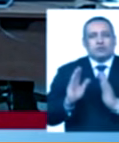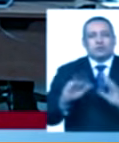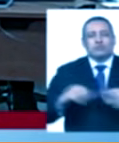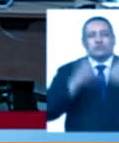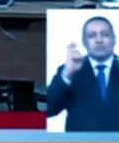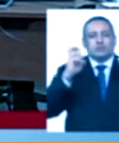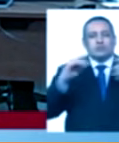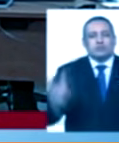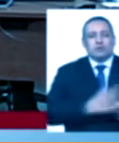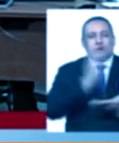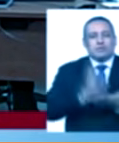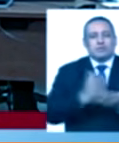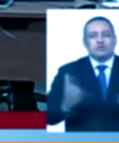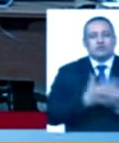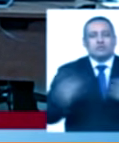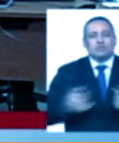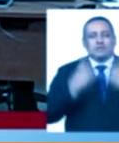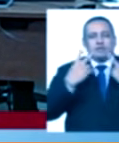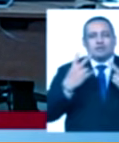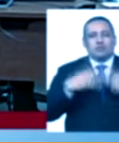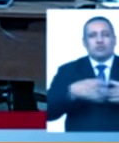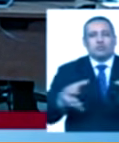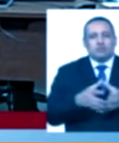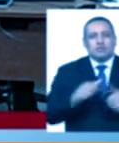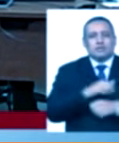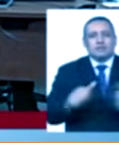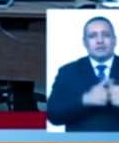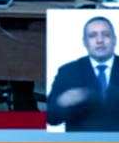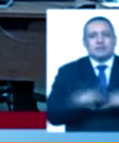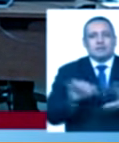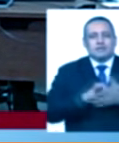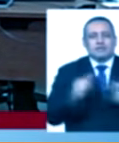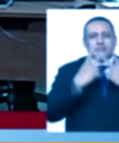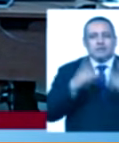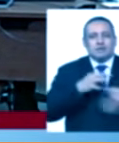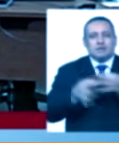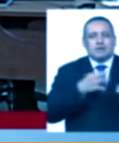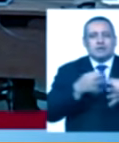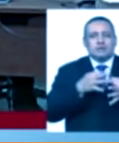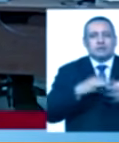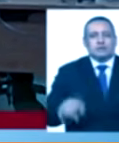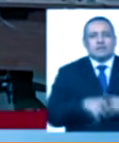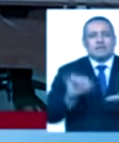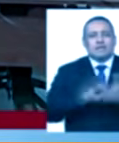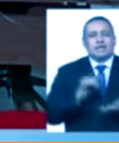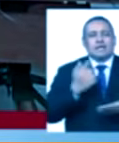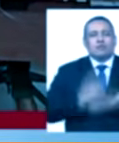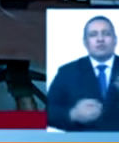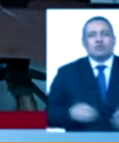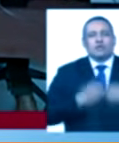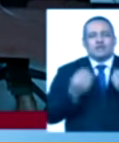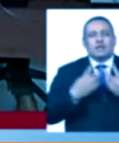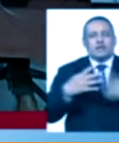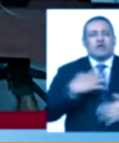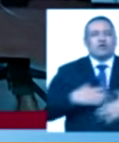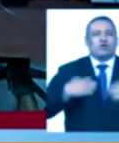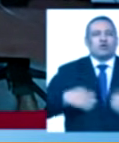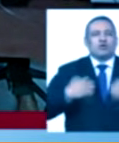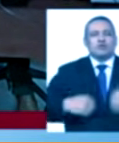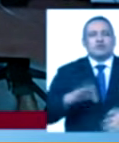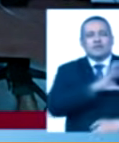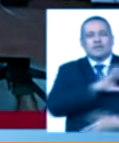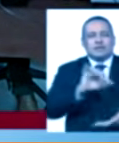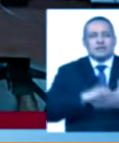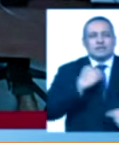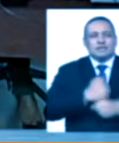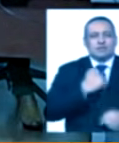tema, un complot, donde deben haber fuerzas oscuras en las cuales se están señalando por qué la incomodidad de una fiscal